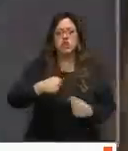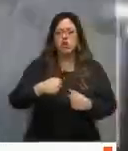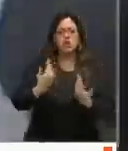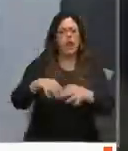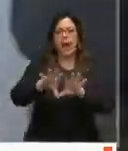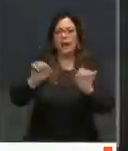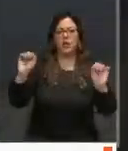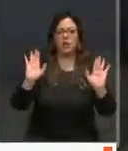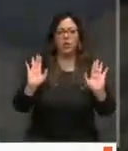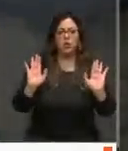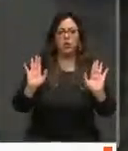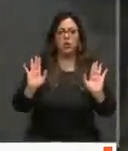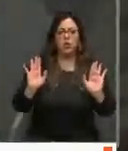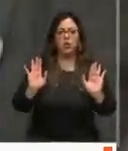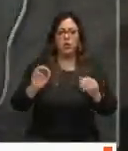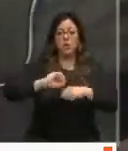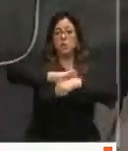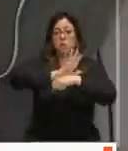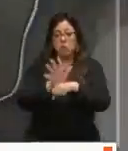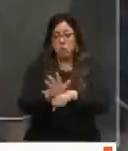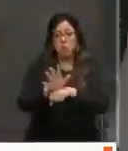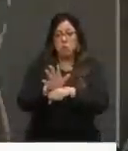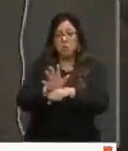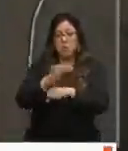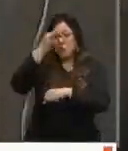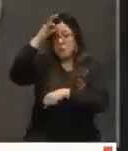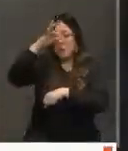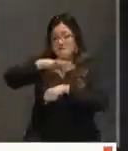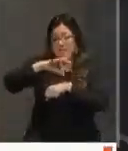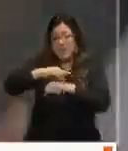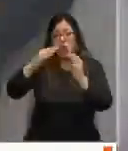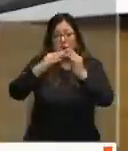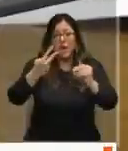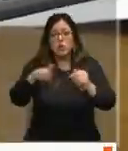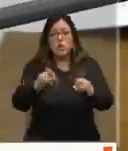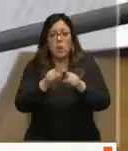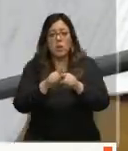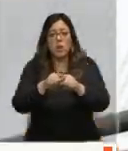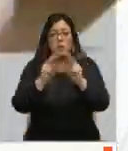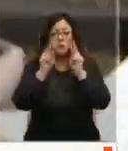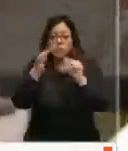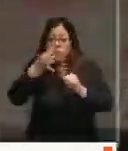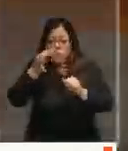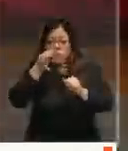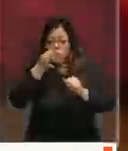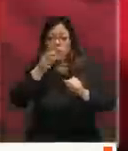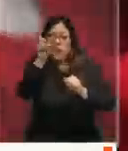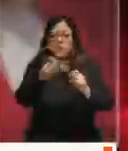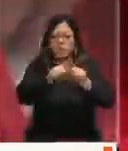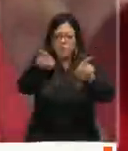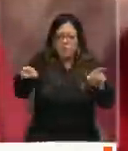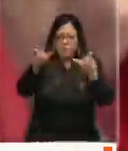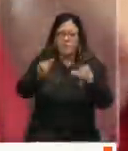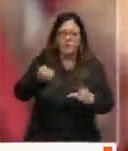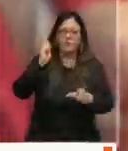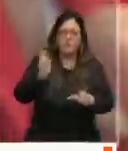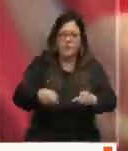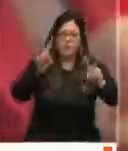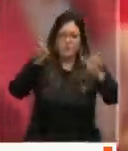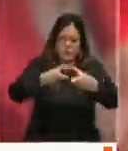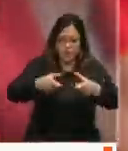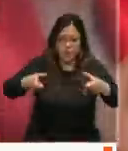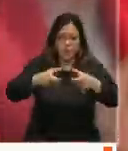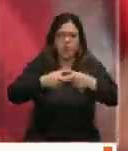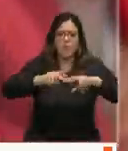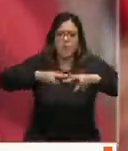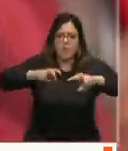completé el ciclo. Con COVID, desde su casa siguió en línea cada minuto de la exposición del contralor Jorge Bermúdez ante la comisión investigadora del